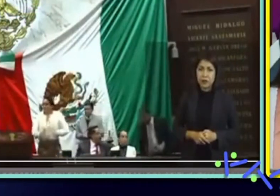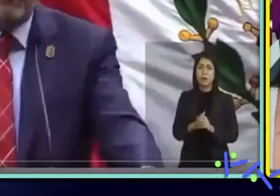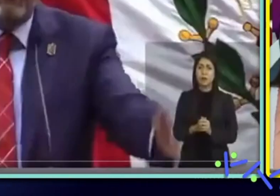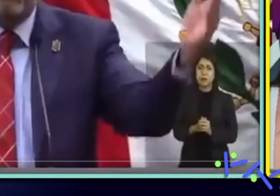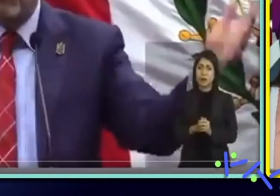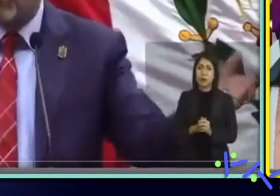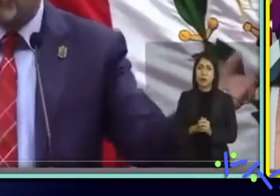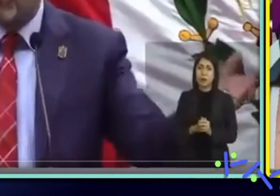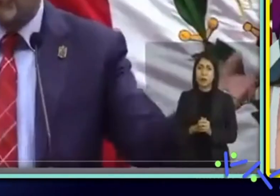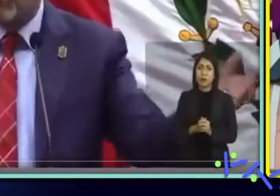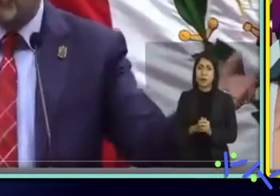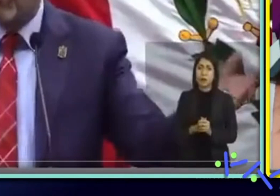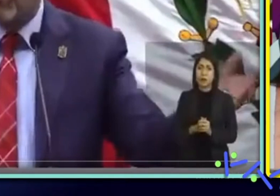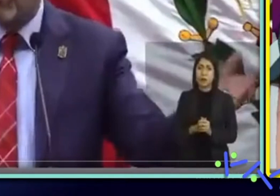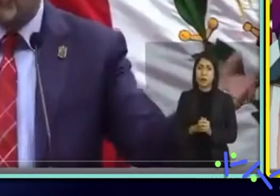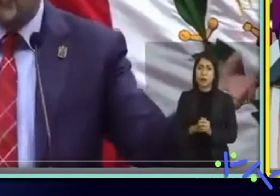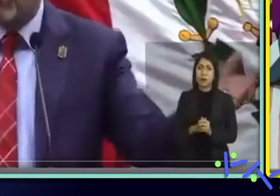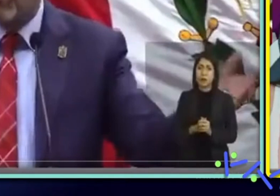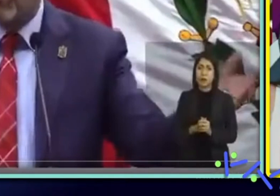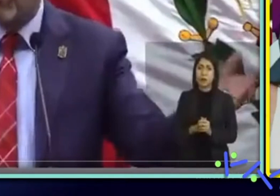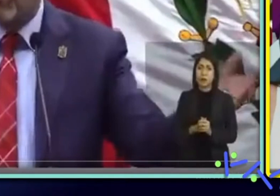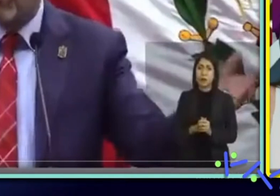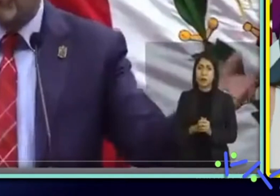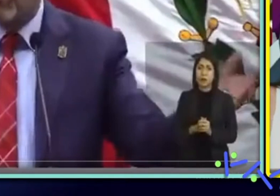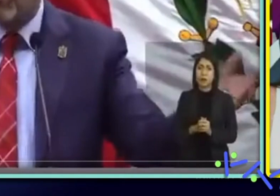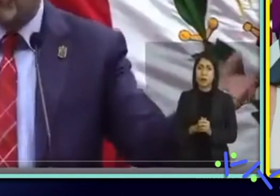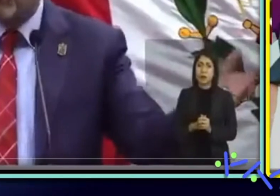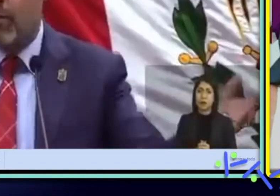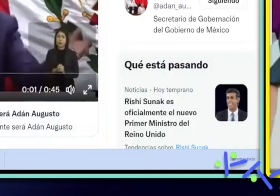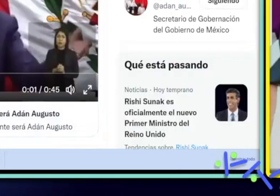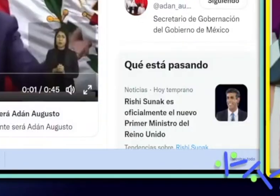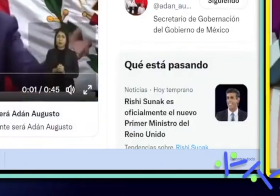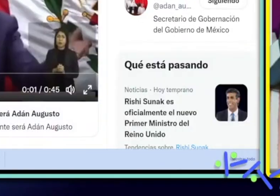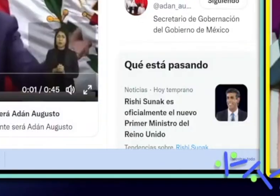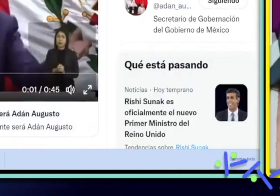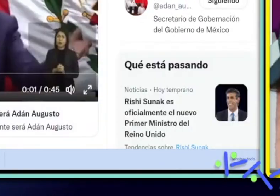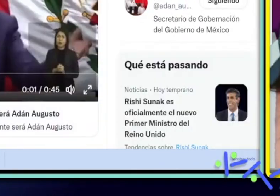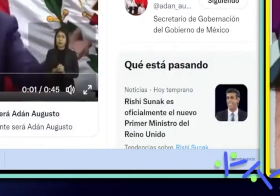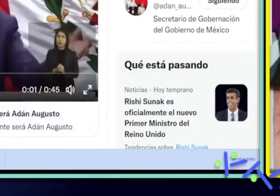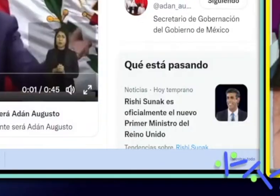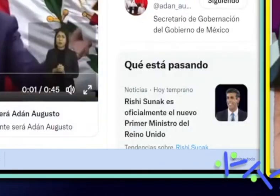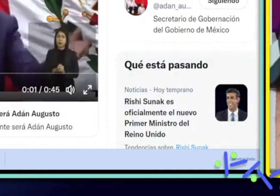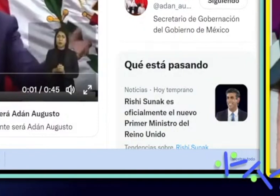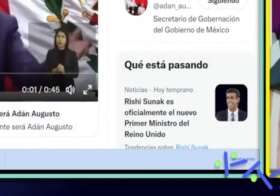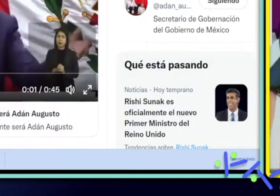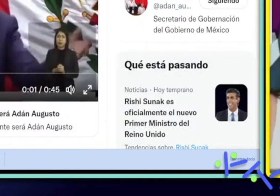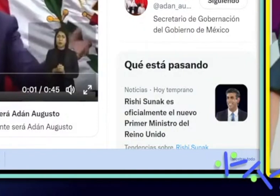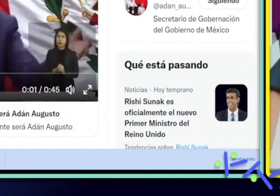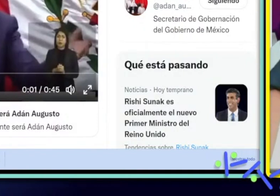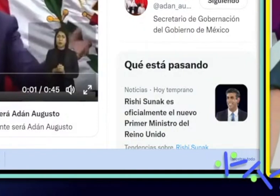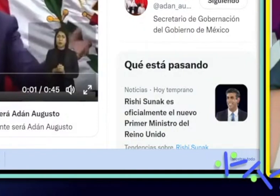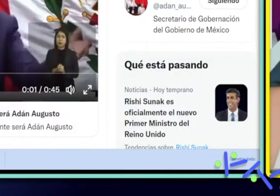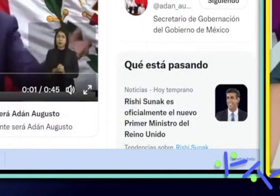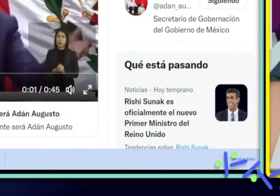Muchas gracias. ¿Cómo estamos? Bueno, pues ya lo tienen, mi querida familia, así el respaldo del gobernador de Michoacán, Adán Augusto, para